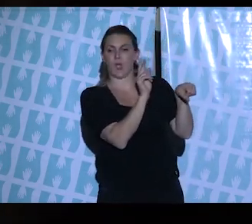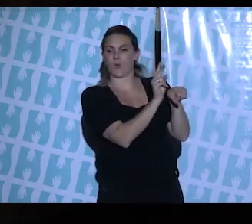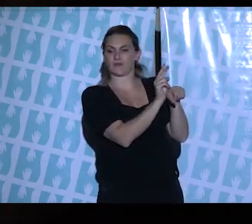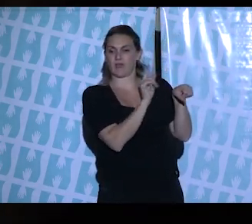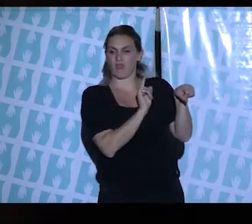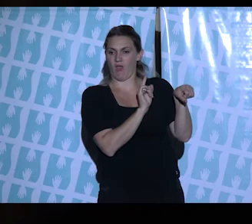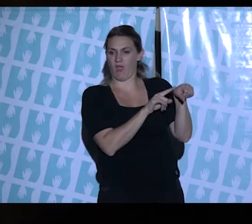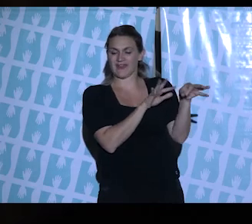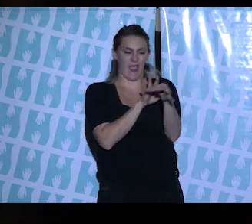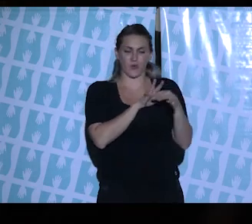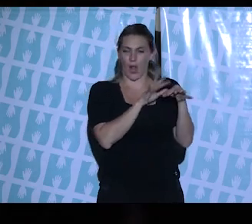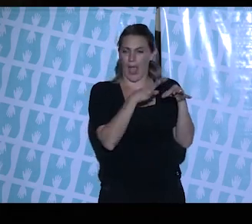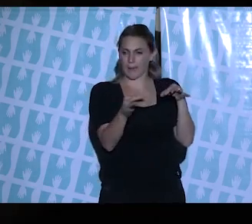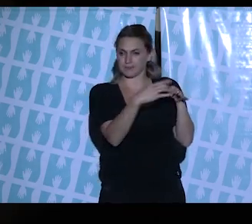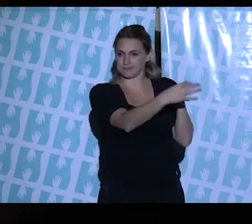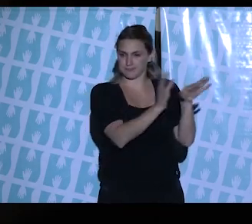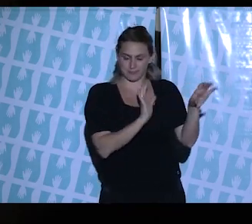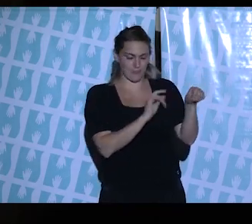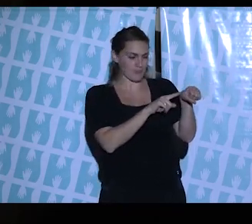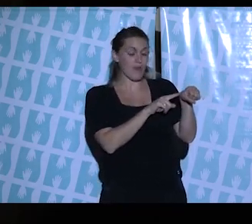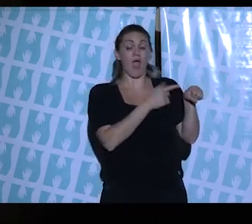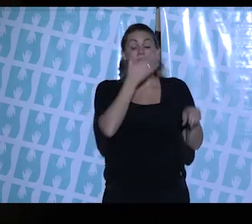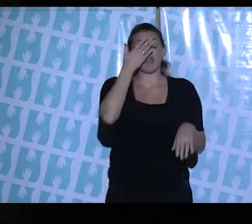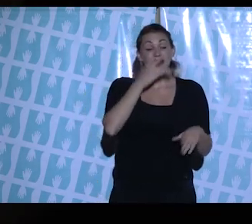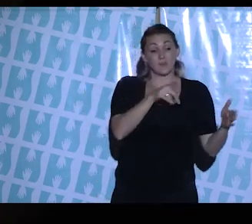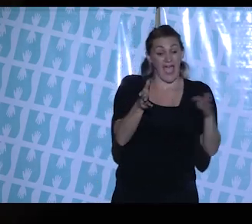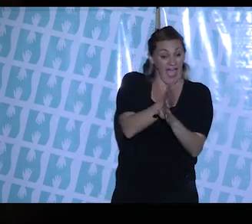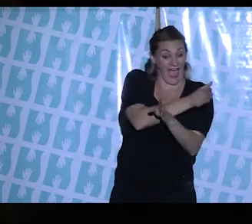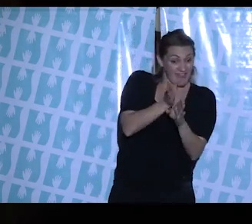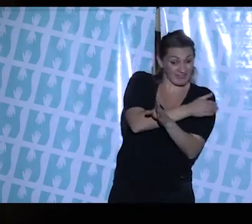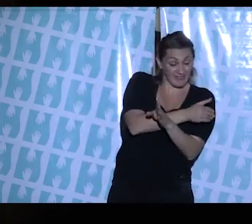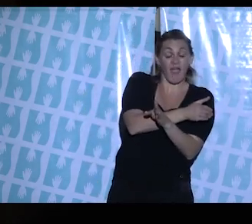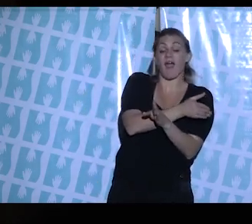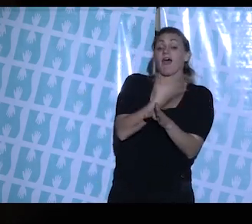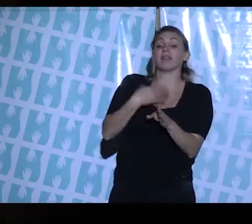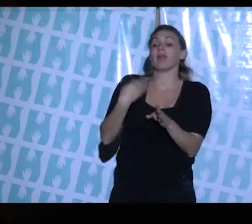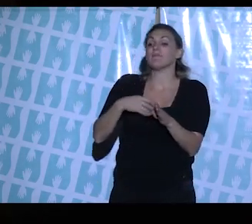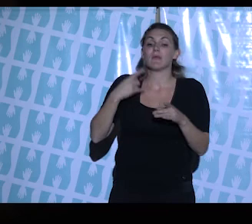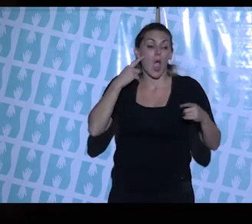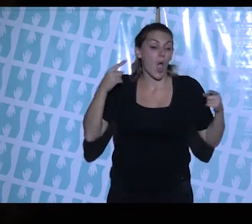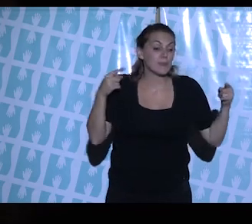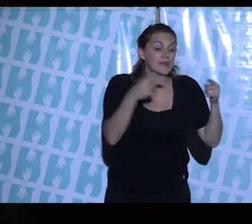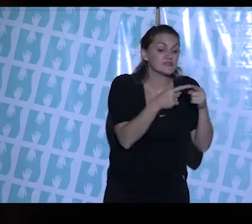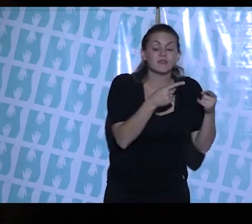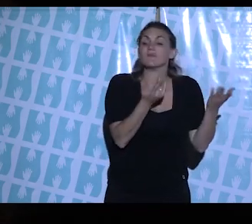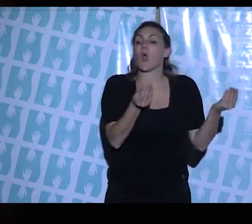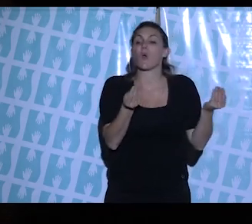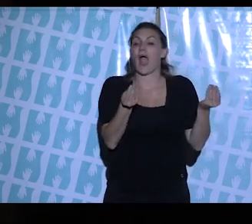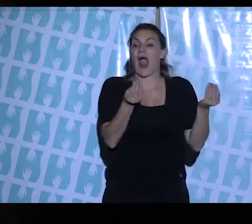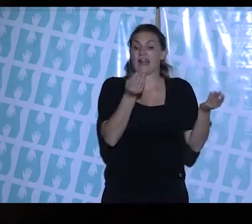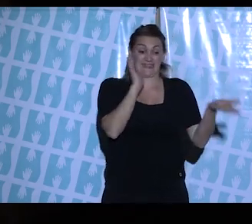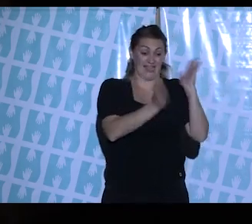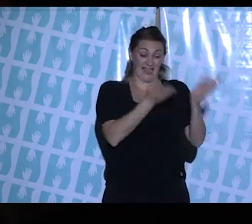enfermedad cuando ya está en sus estadios tempranos, lo que voy a intentar con mi terapéutica modificadora